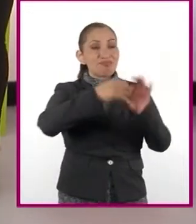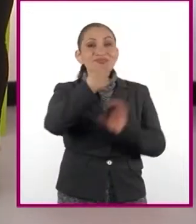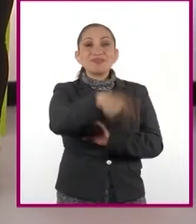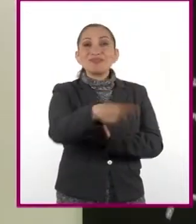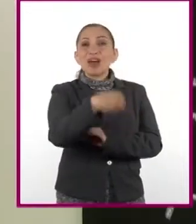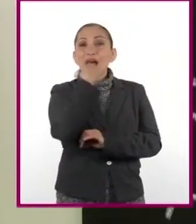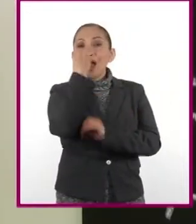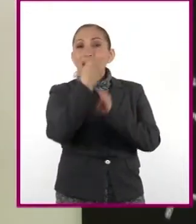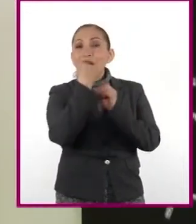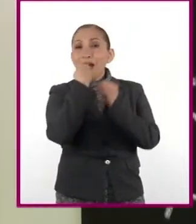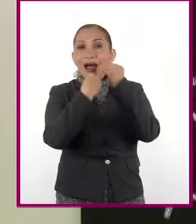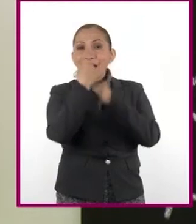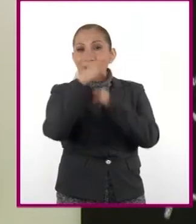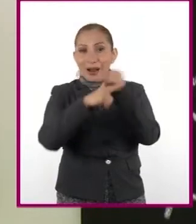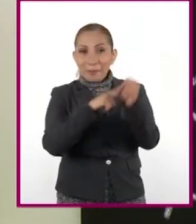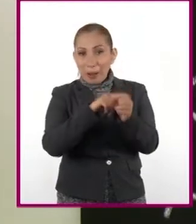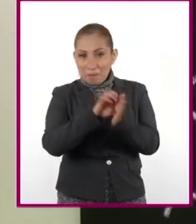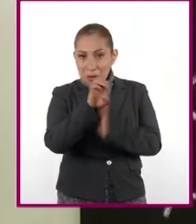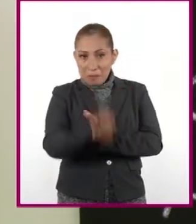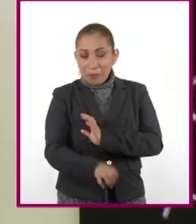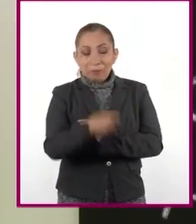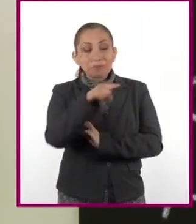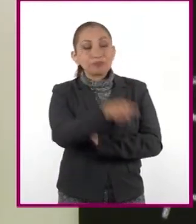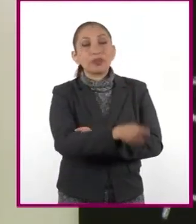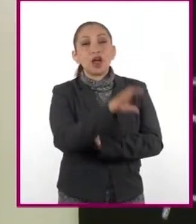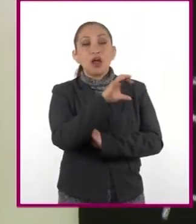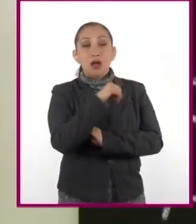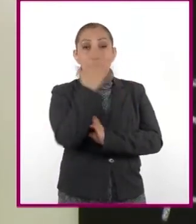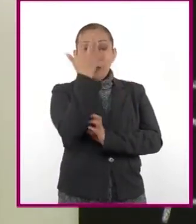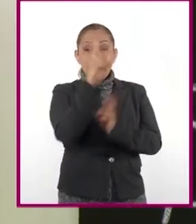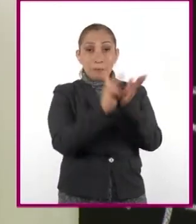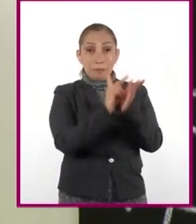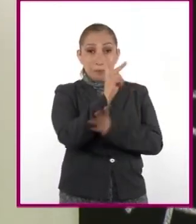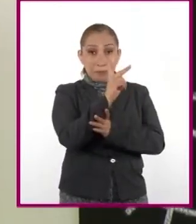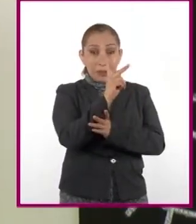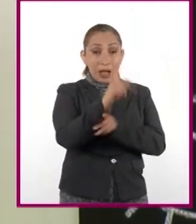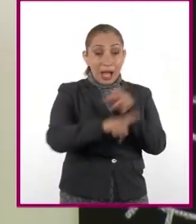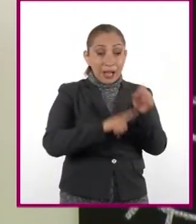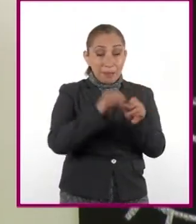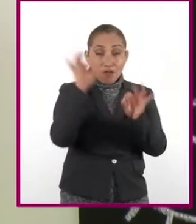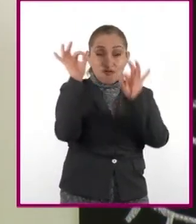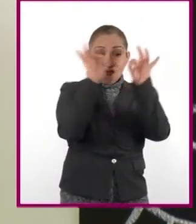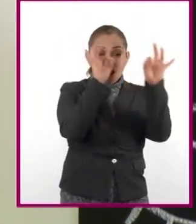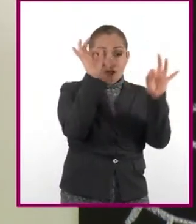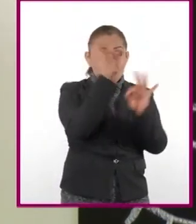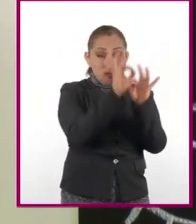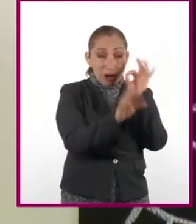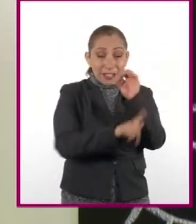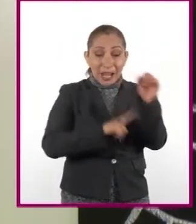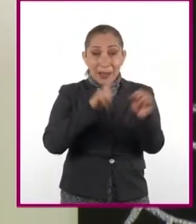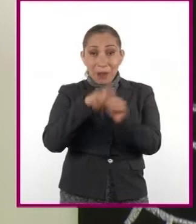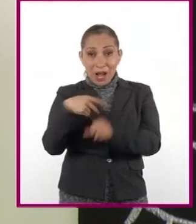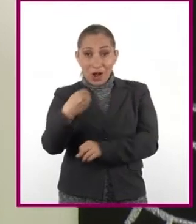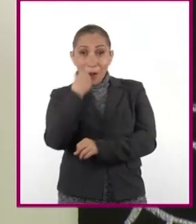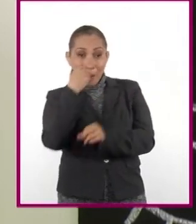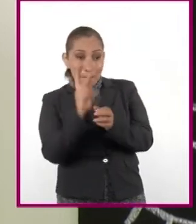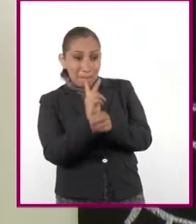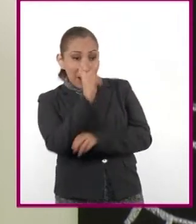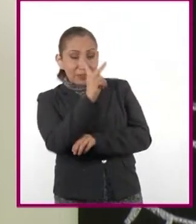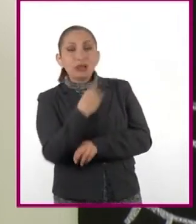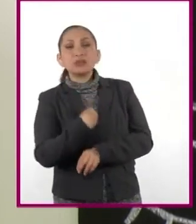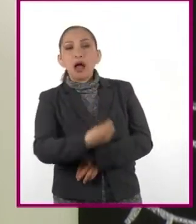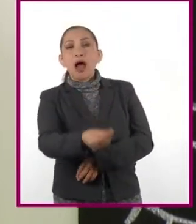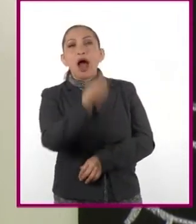alimenticia. Por ejemplo, los consumidores primarios, como los insectos y los animales herbívoros, se comen